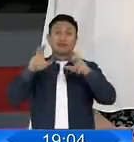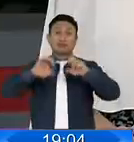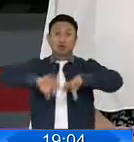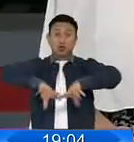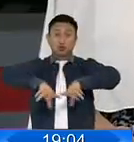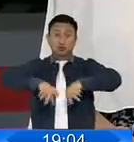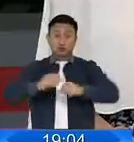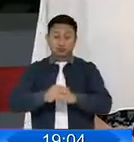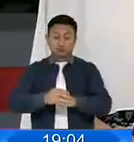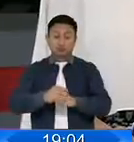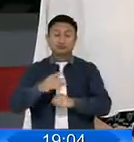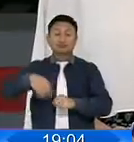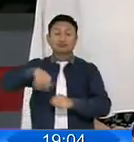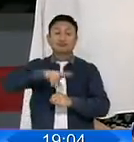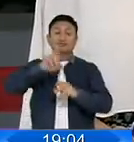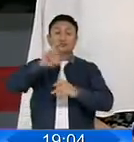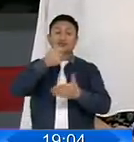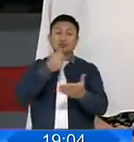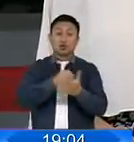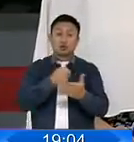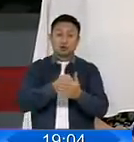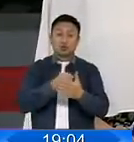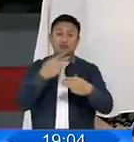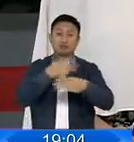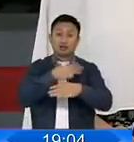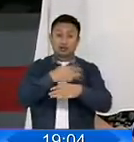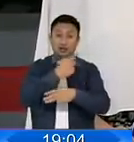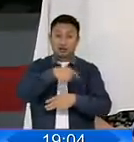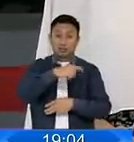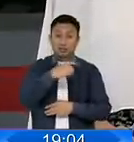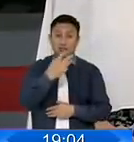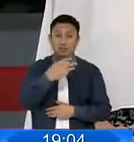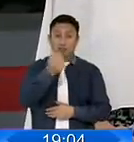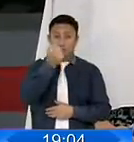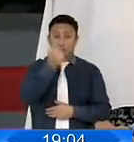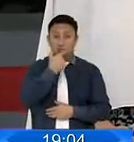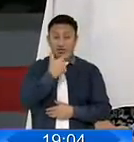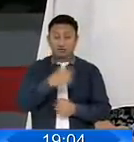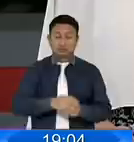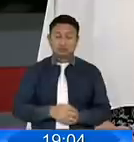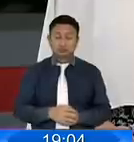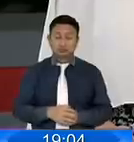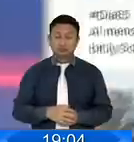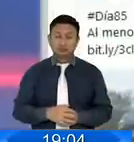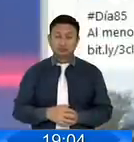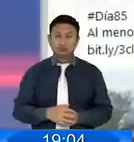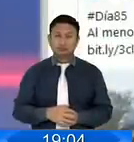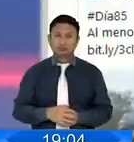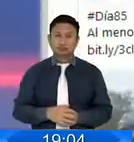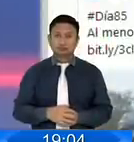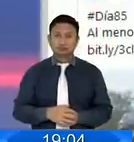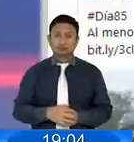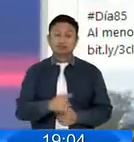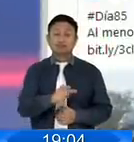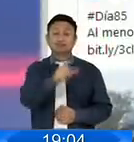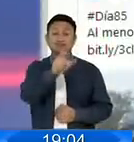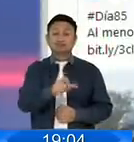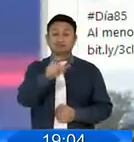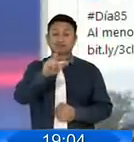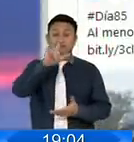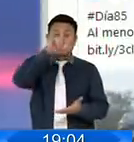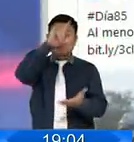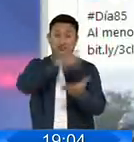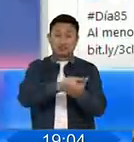en torno a las compras de los insumos médicos en hospitales del IES. Varias de las personas accidentadas en Tumbes